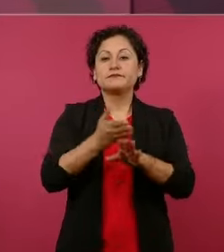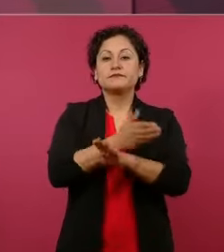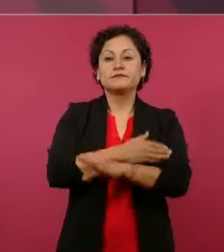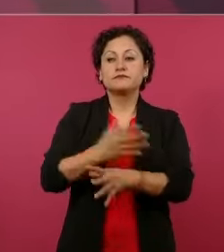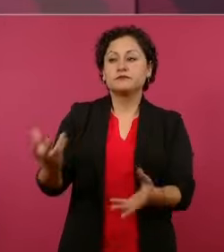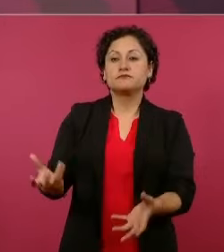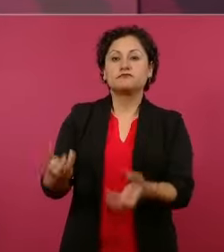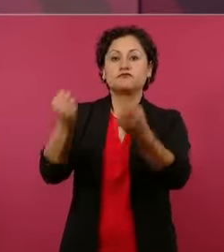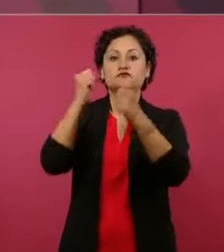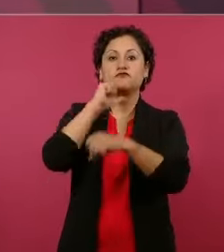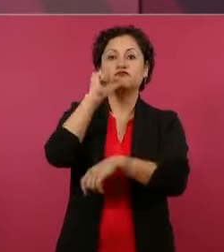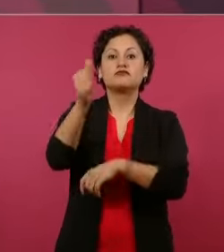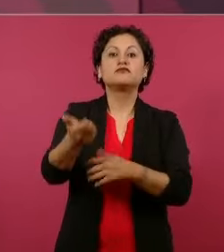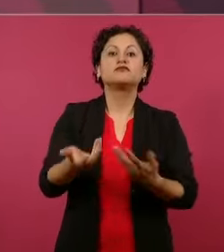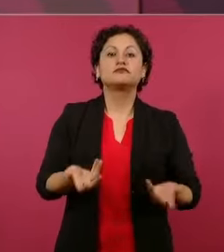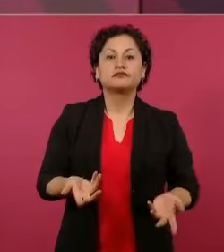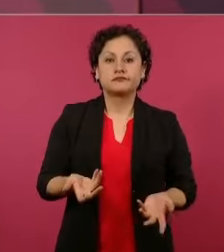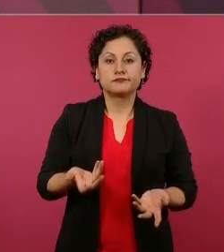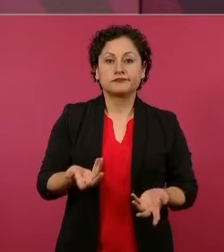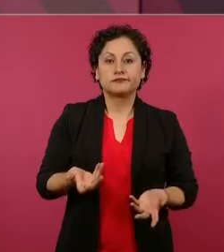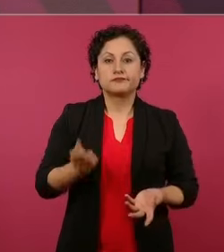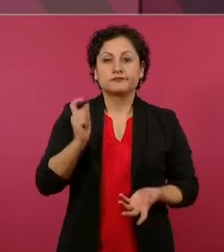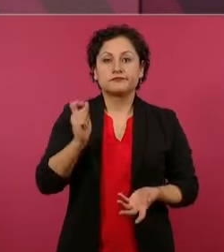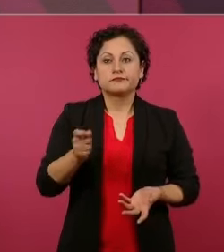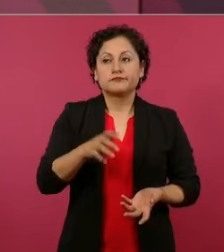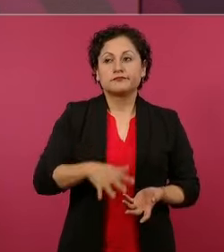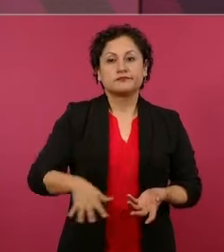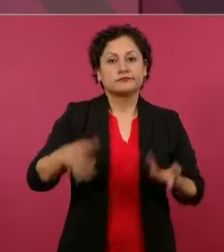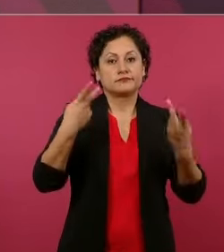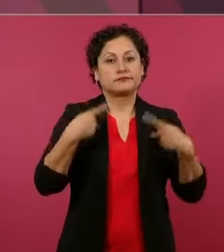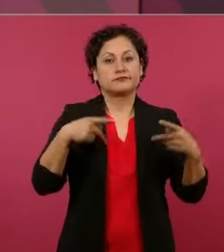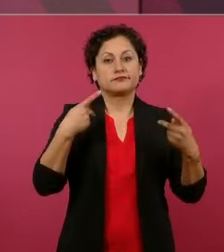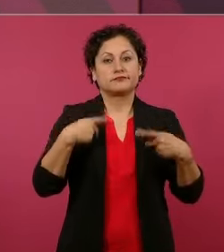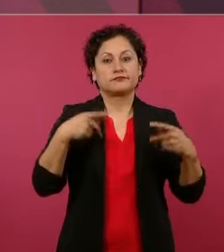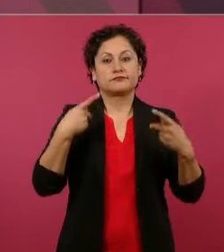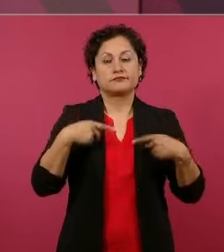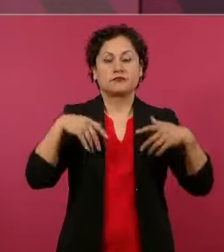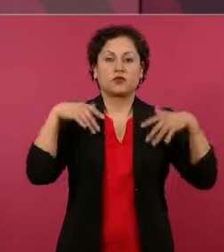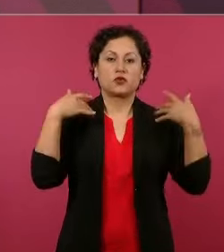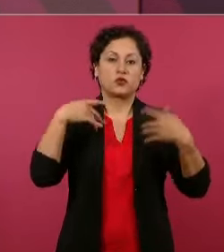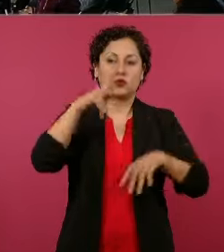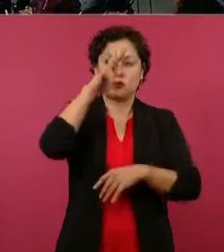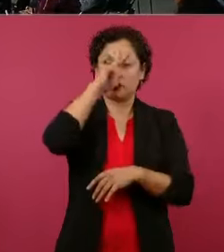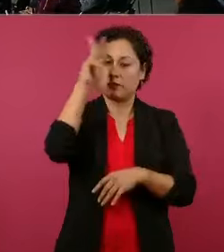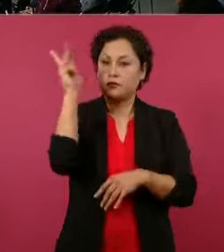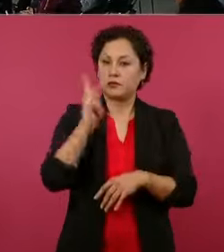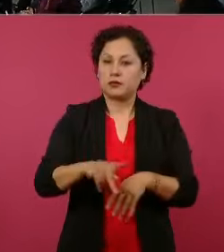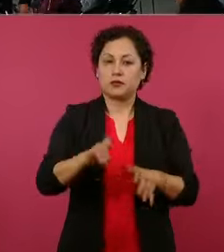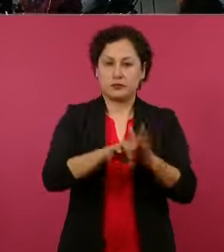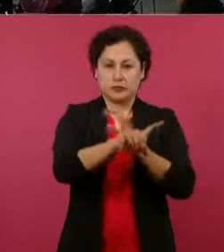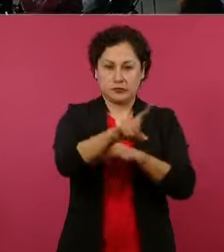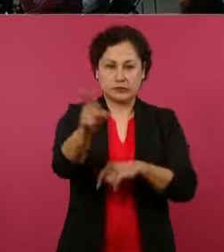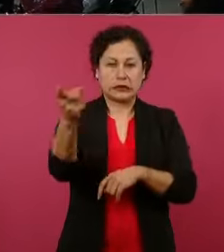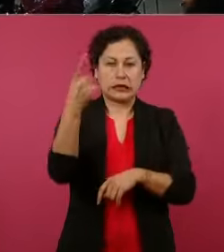gritos de los conductores de radio de